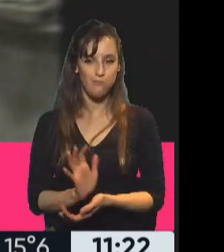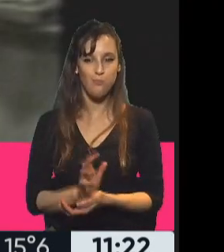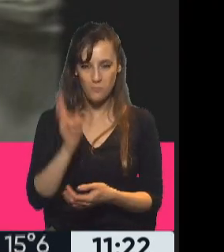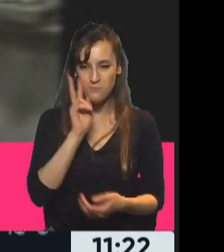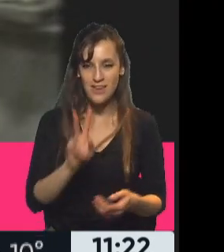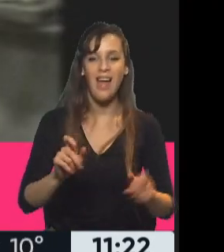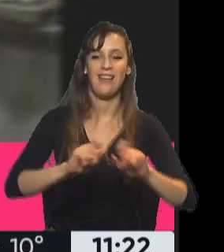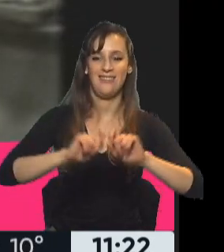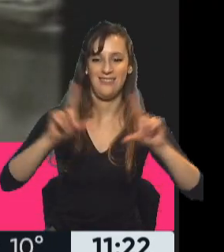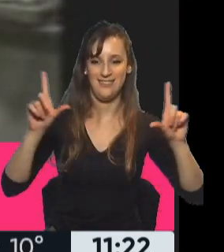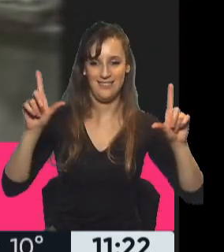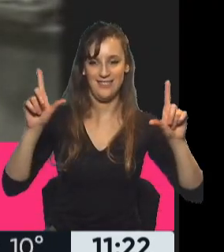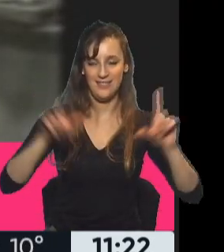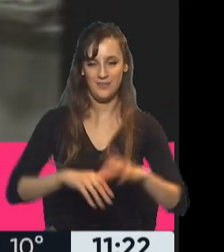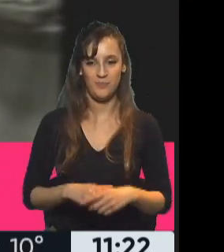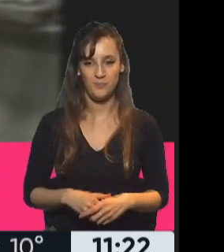para compartir. Mirá.